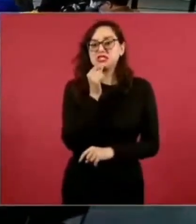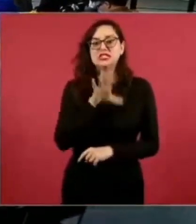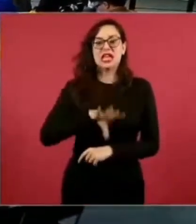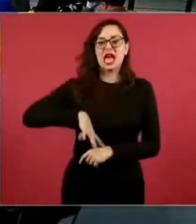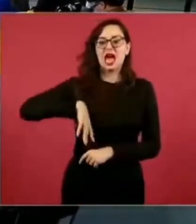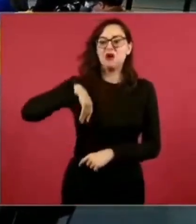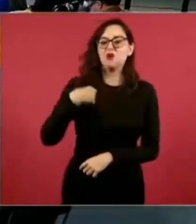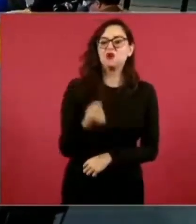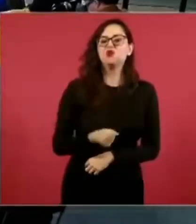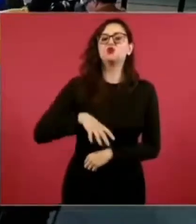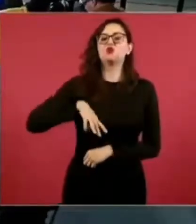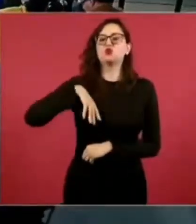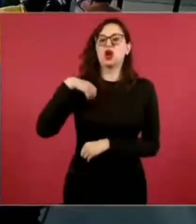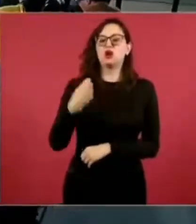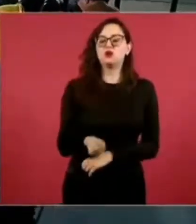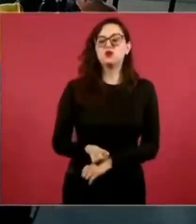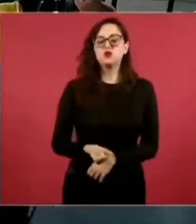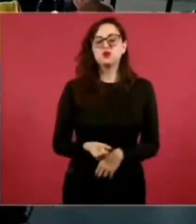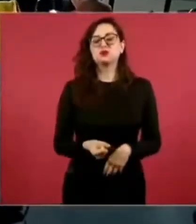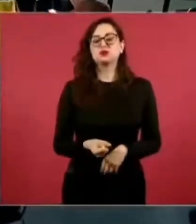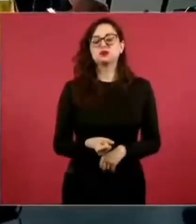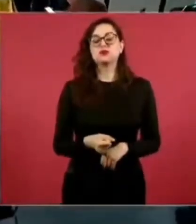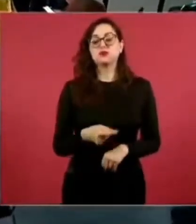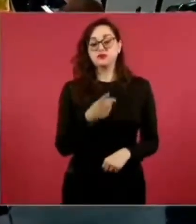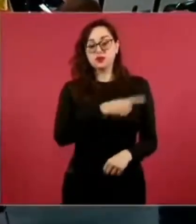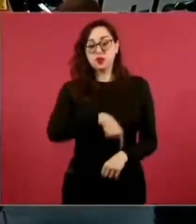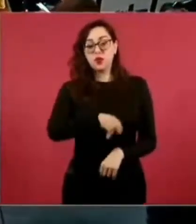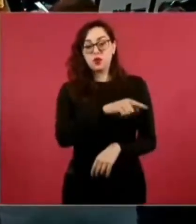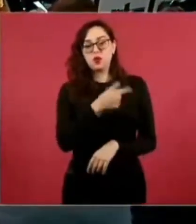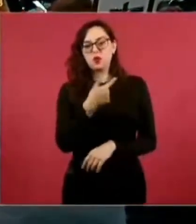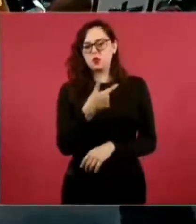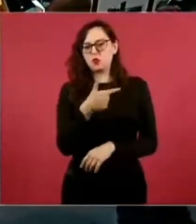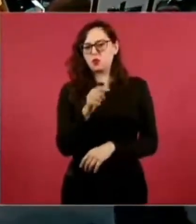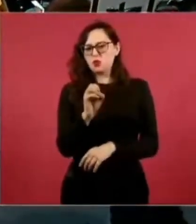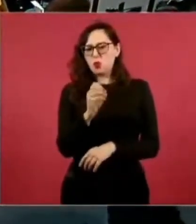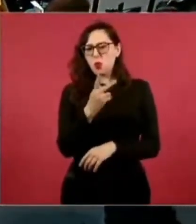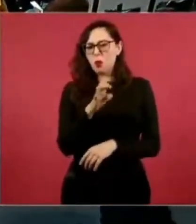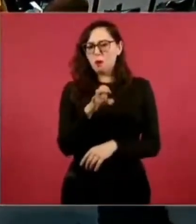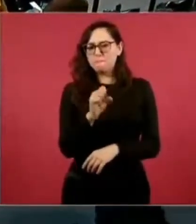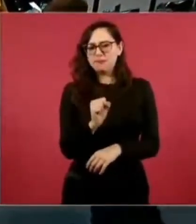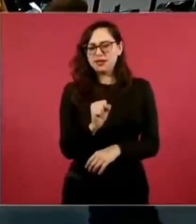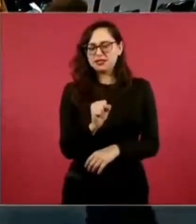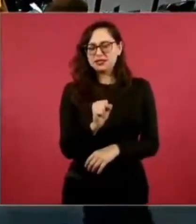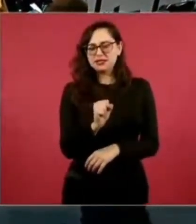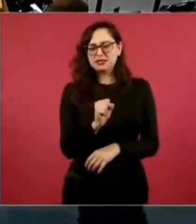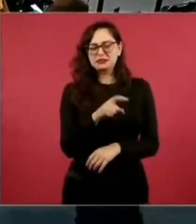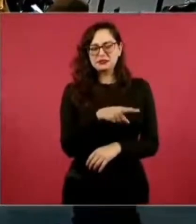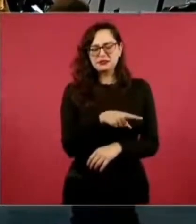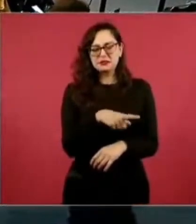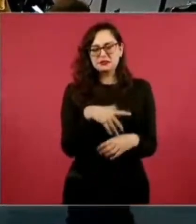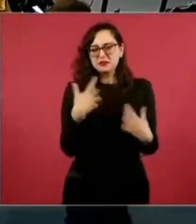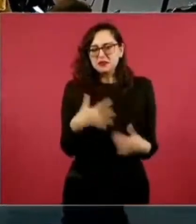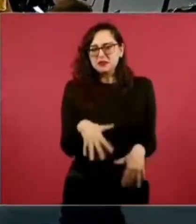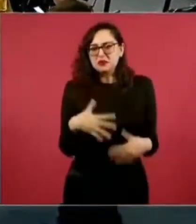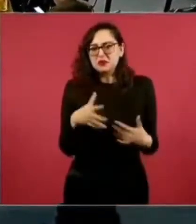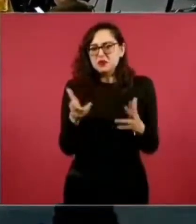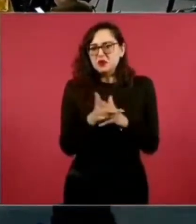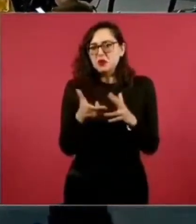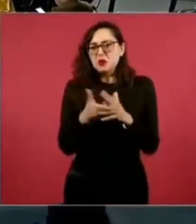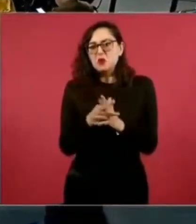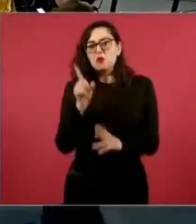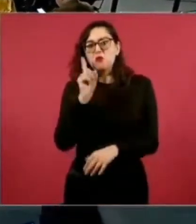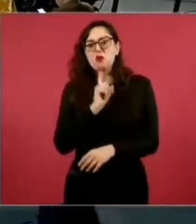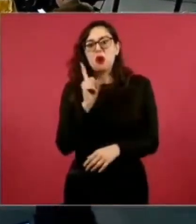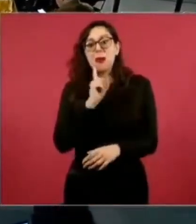abusos. Los GOPES, este grupo del que ya le hablé, por ejemplo, los feminicidios aumentaron